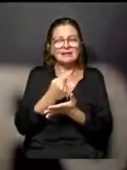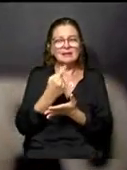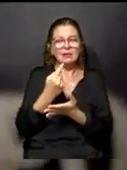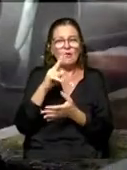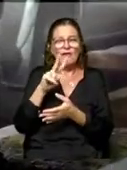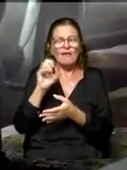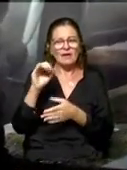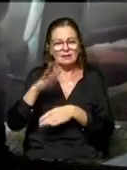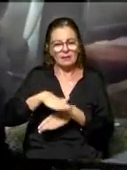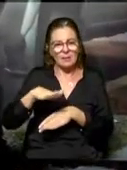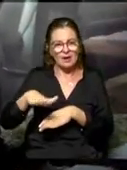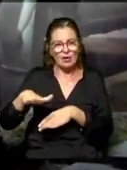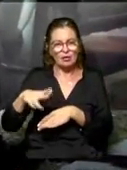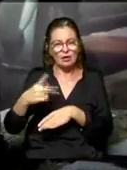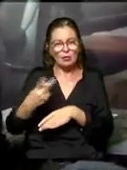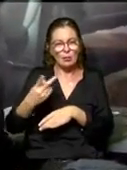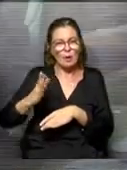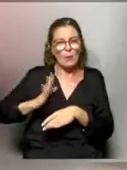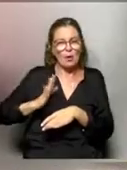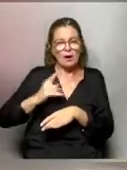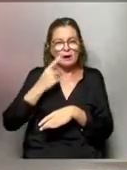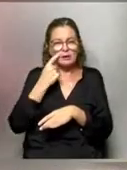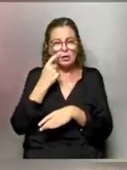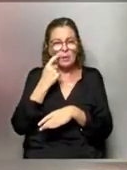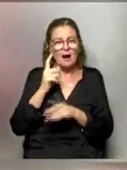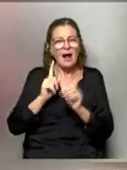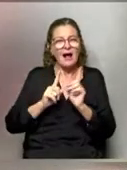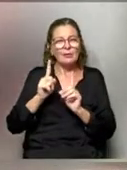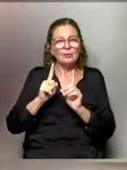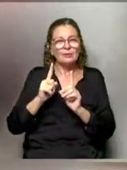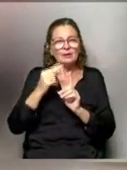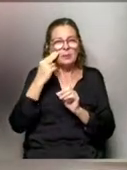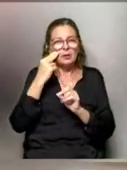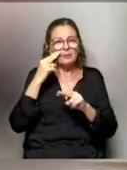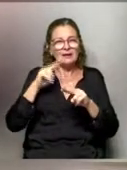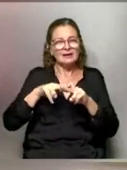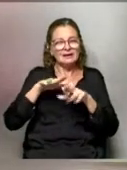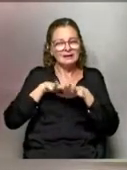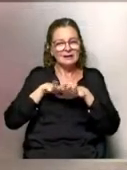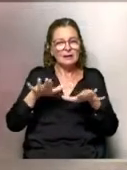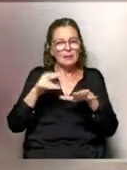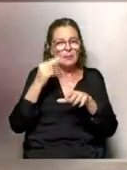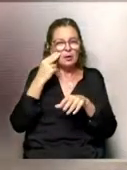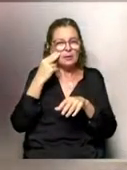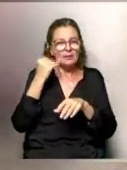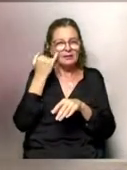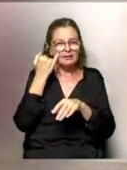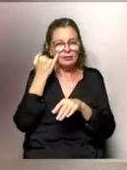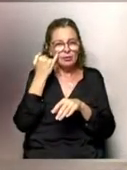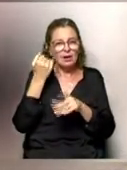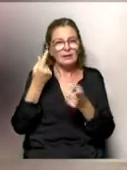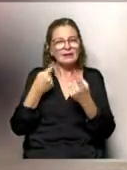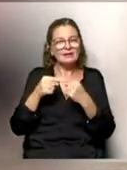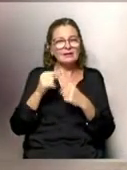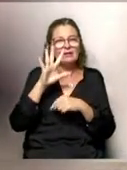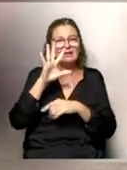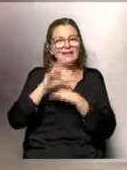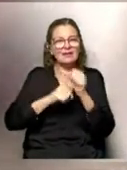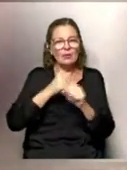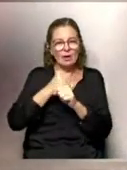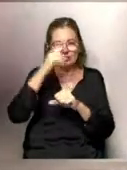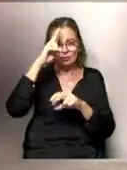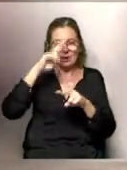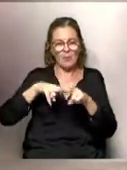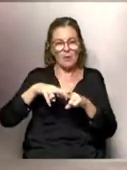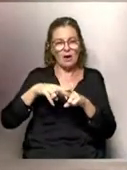20 menores de ambos géneros habrían sido víctimas en algún momento de esta red de explotación sexual. Sin embargo, a 5 años de la muerte de